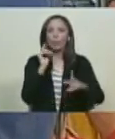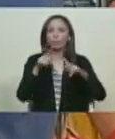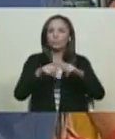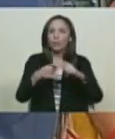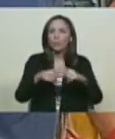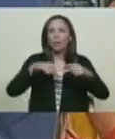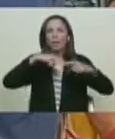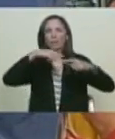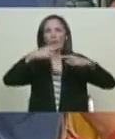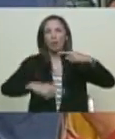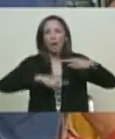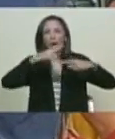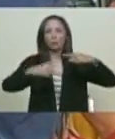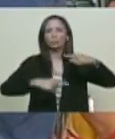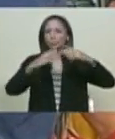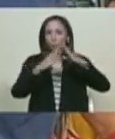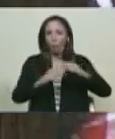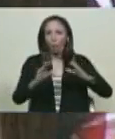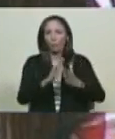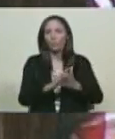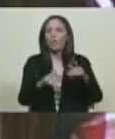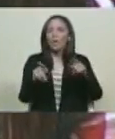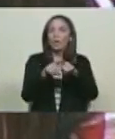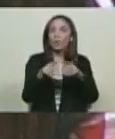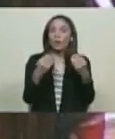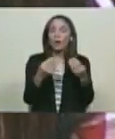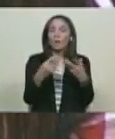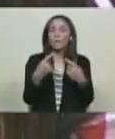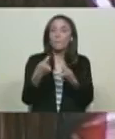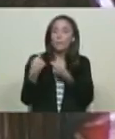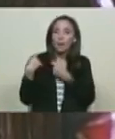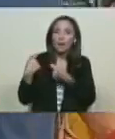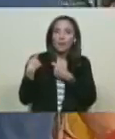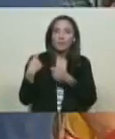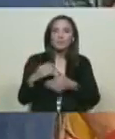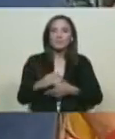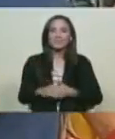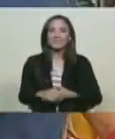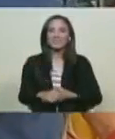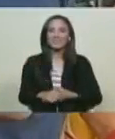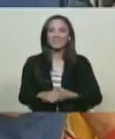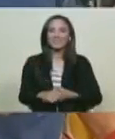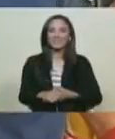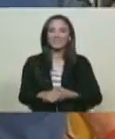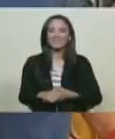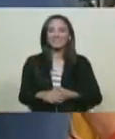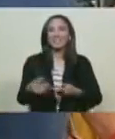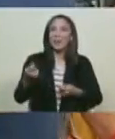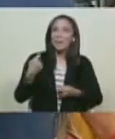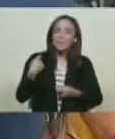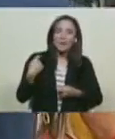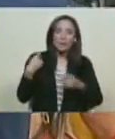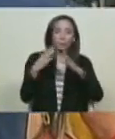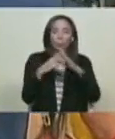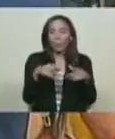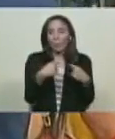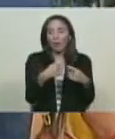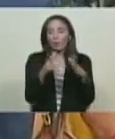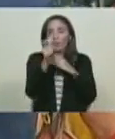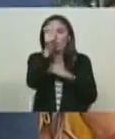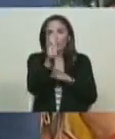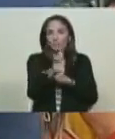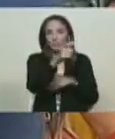Generar políticas que garanticen la protección del salario de los trabajadores y las trabajadoras. Seguir, porque yo sé que